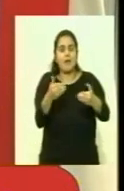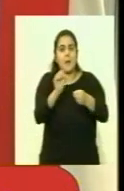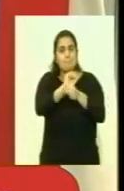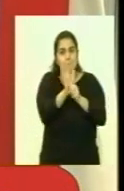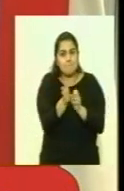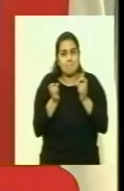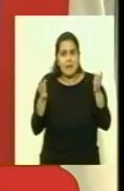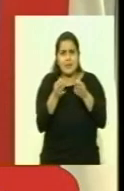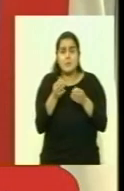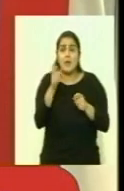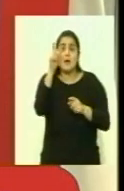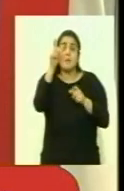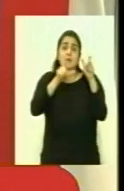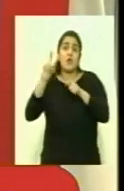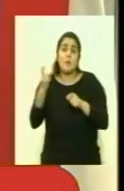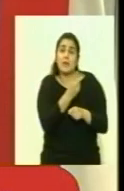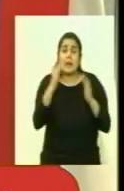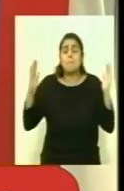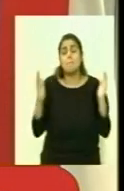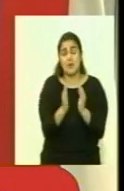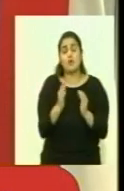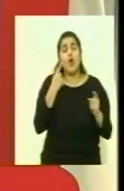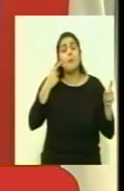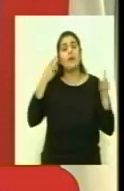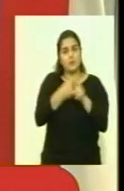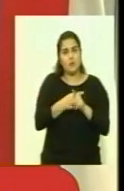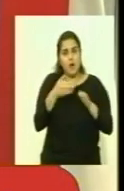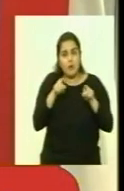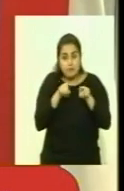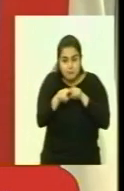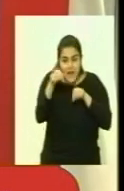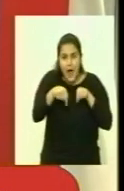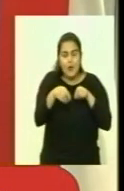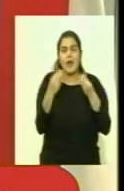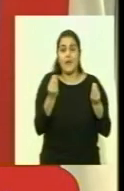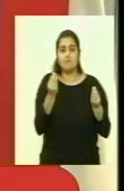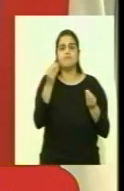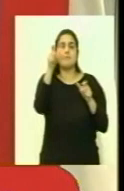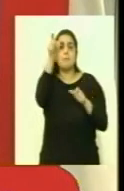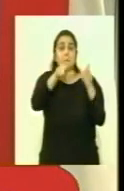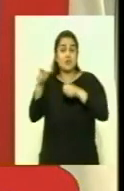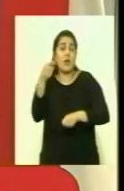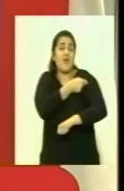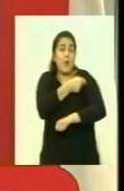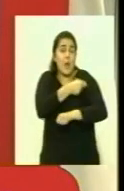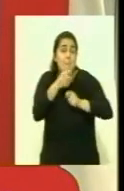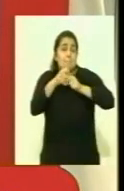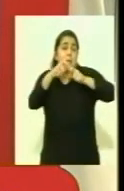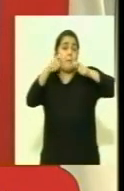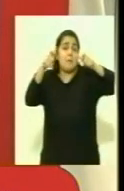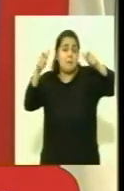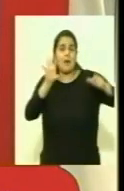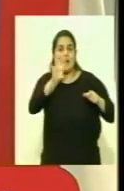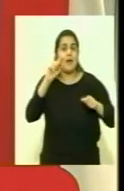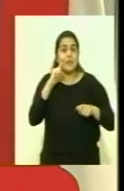menor tasa de letalidad posible. Nuestro objetivo inmediato es poder vacunar a la mayor cantidad de entrerrianos y